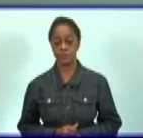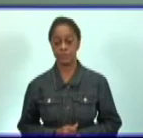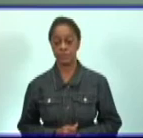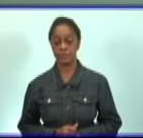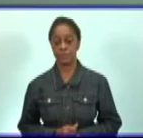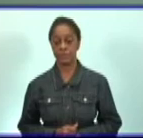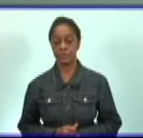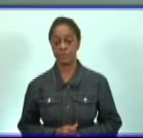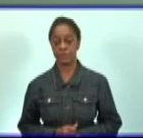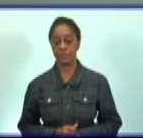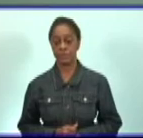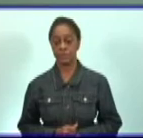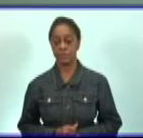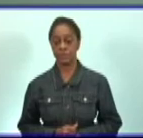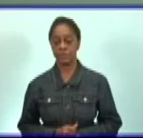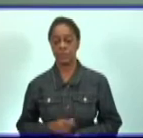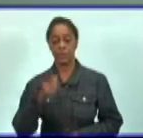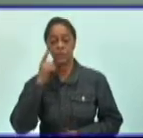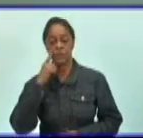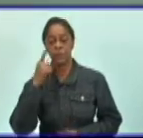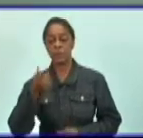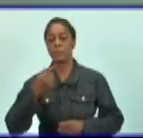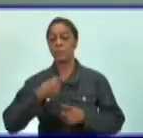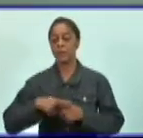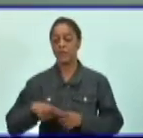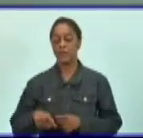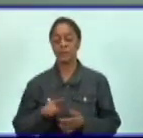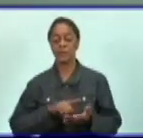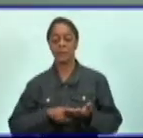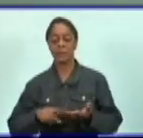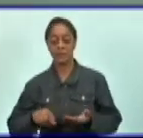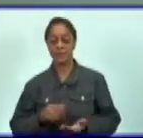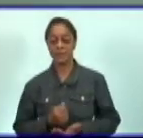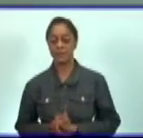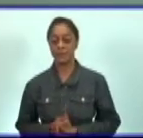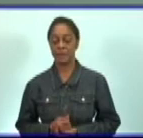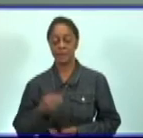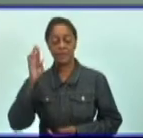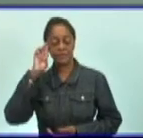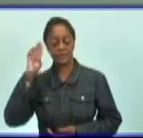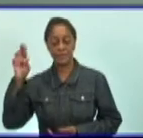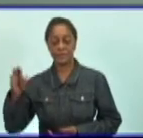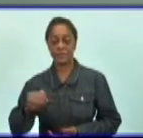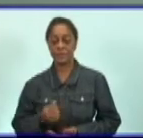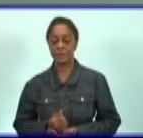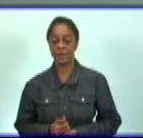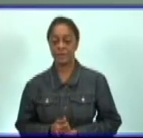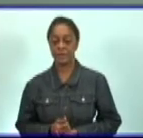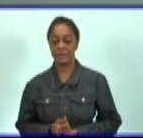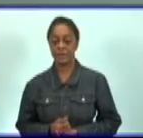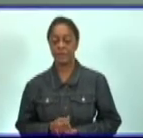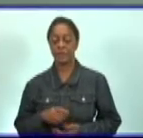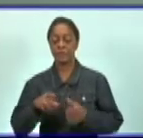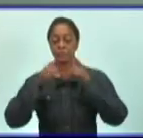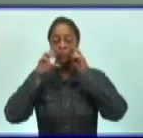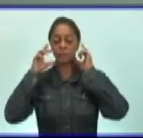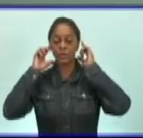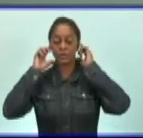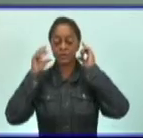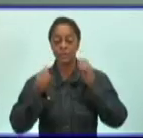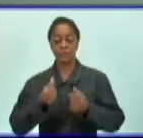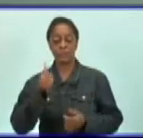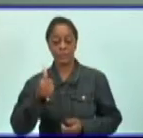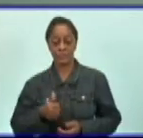Y nos veremos en la próxima semana. Recuerden, usar correctamente el